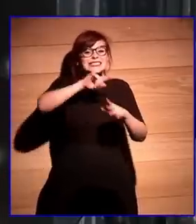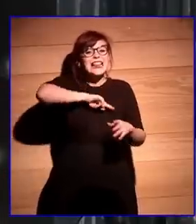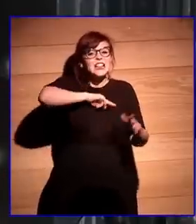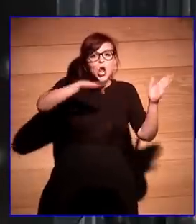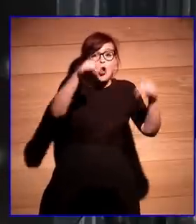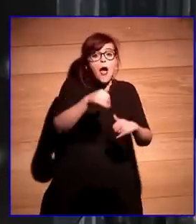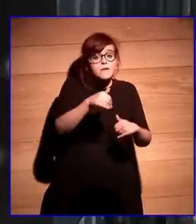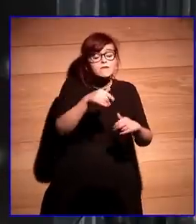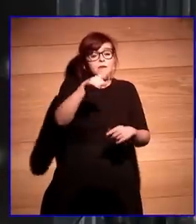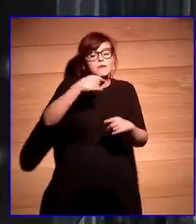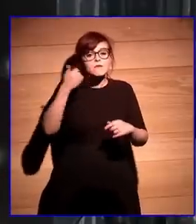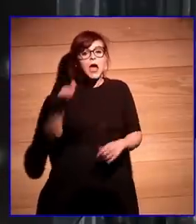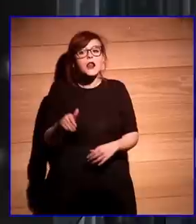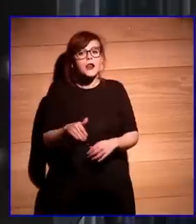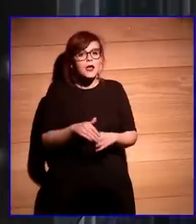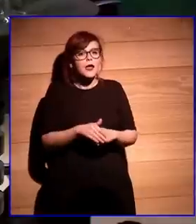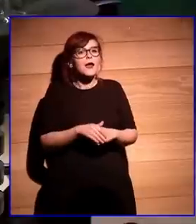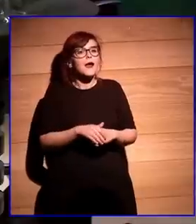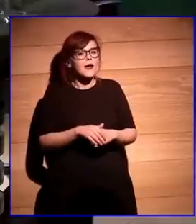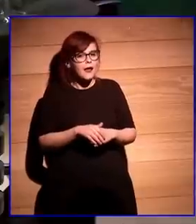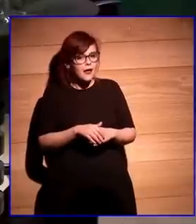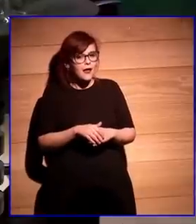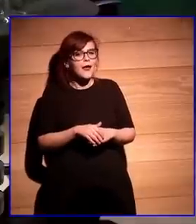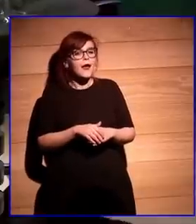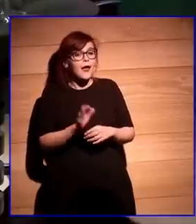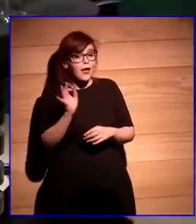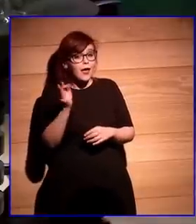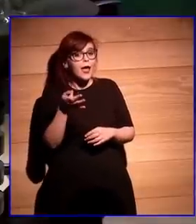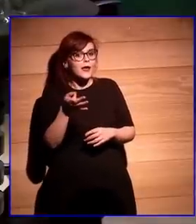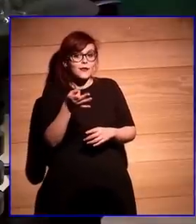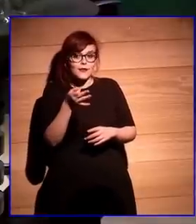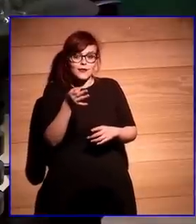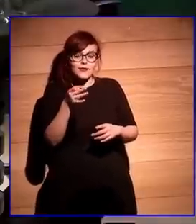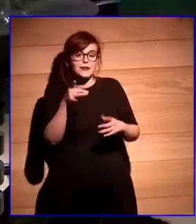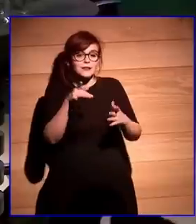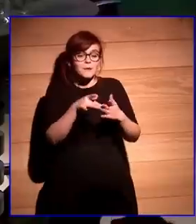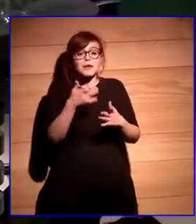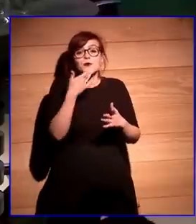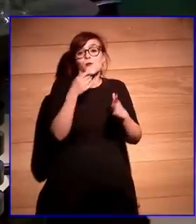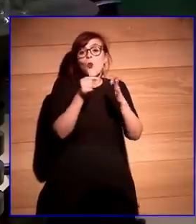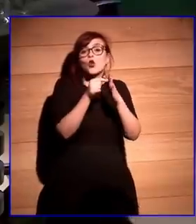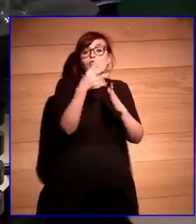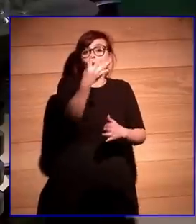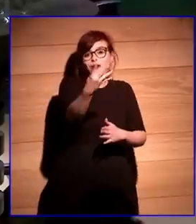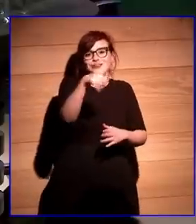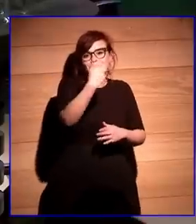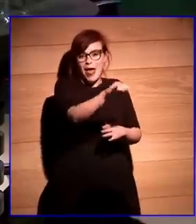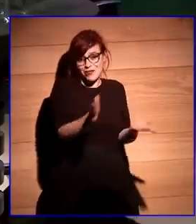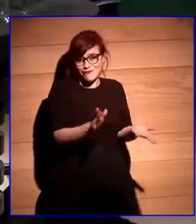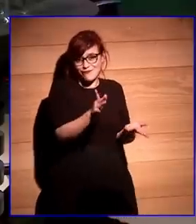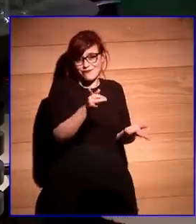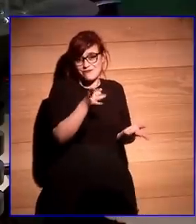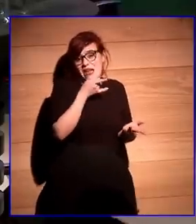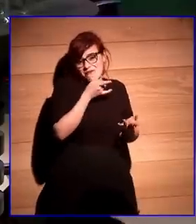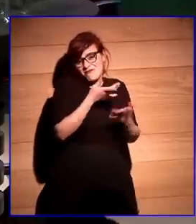sentido. Uh-huh. Ajá. Sacar un 4 también es mal. Por muy poco.